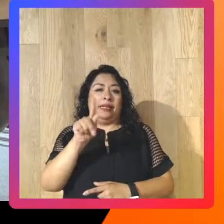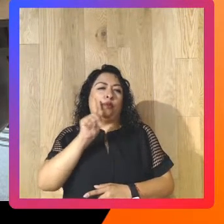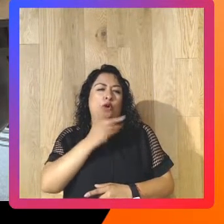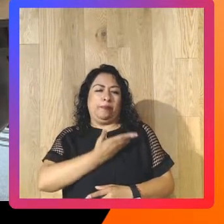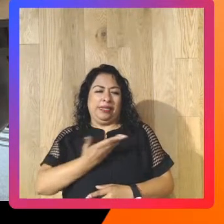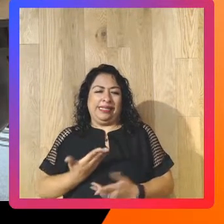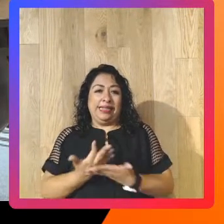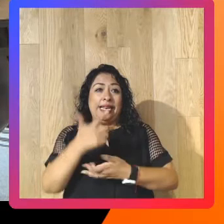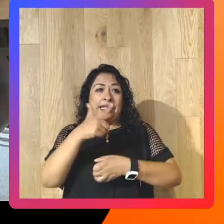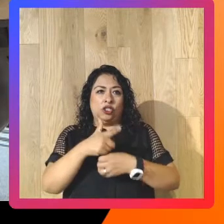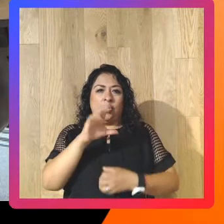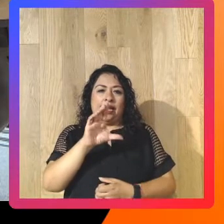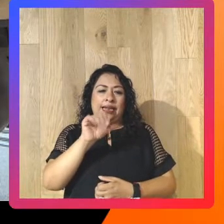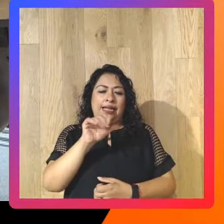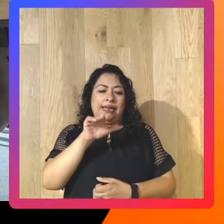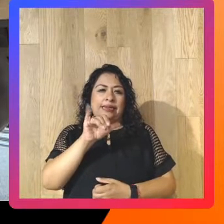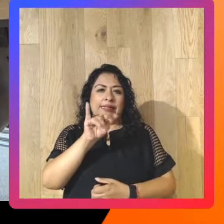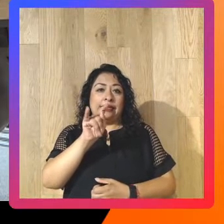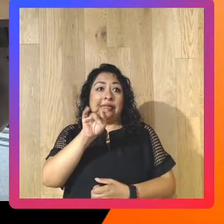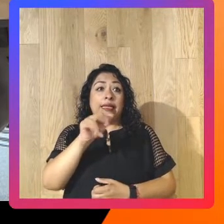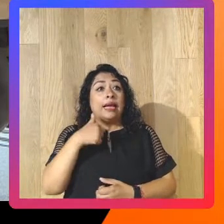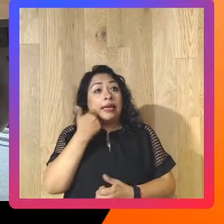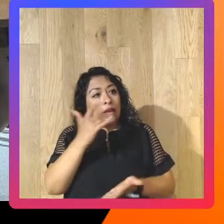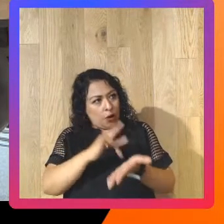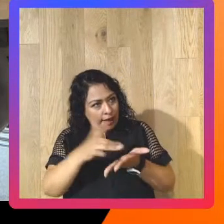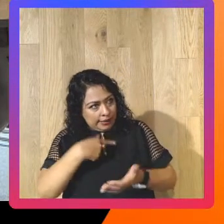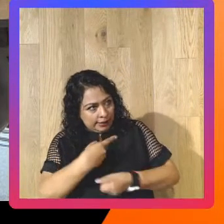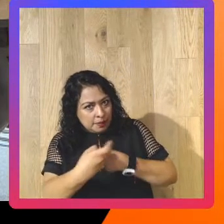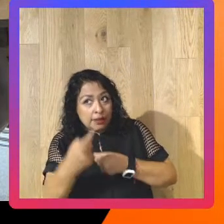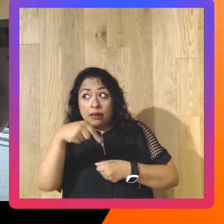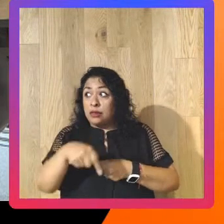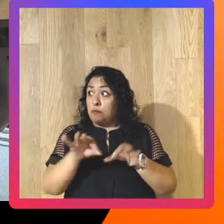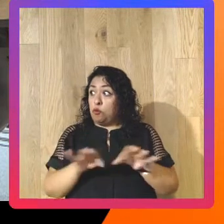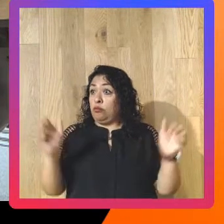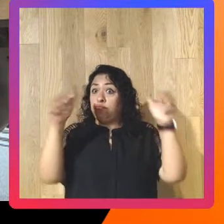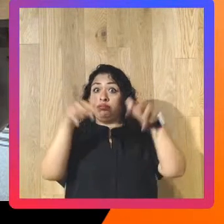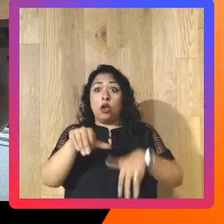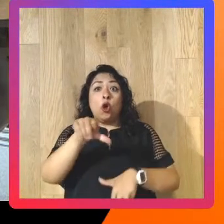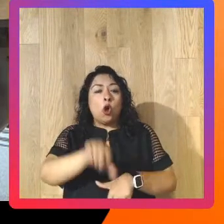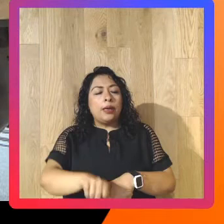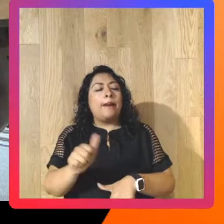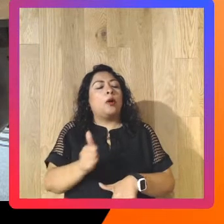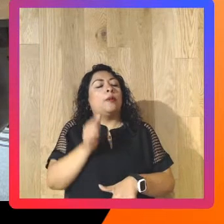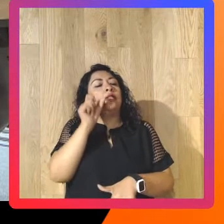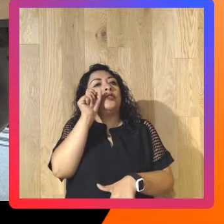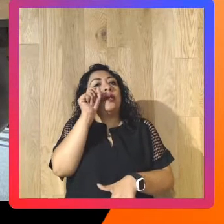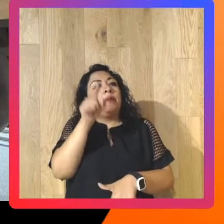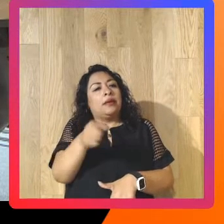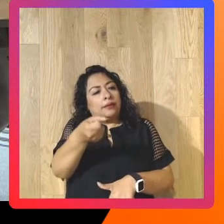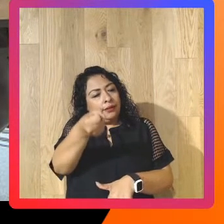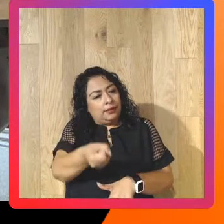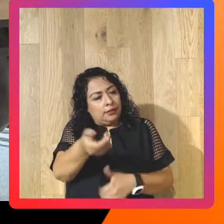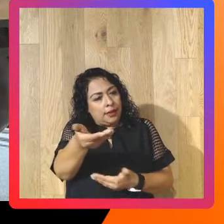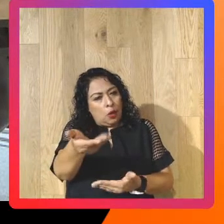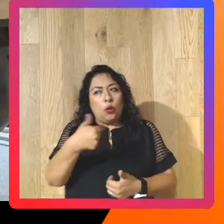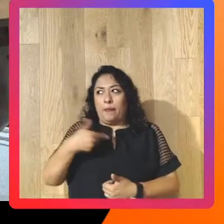presidenta nacional de Canacintra, agradezco la invitación a este importante evento y aprovecho para extender el cordial saludo que